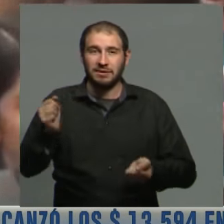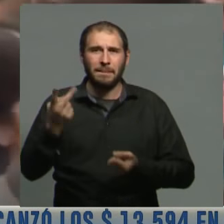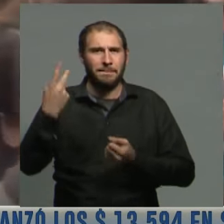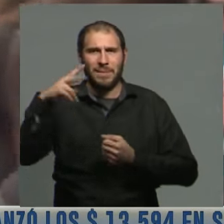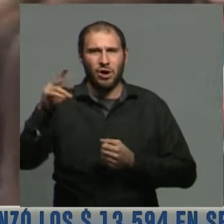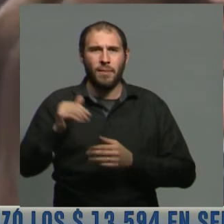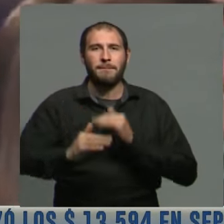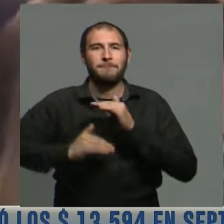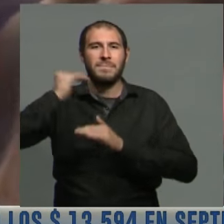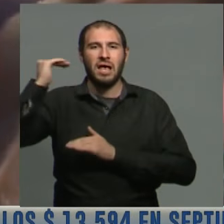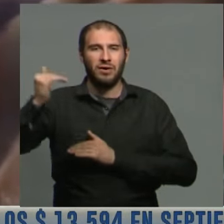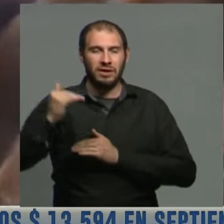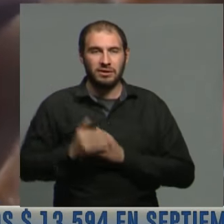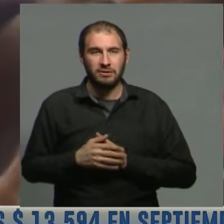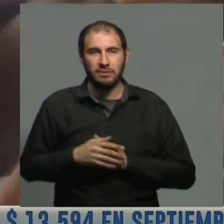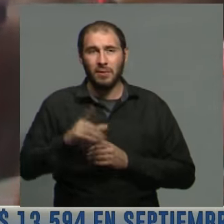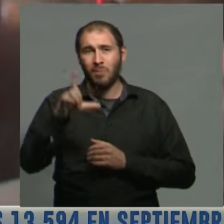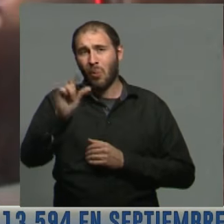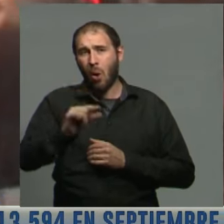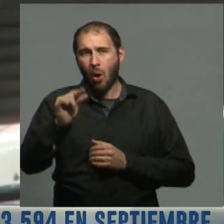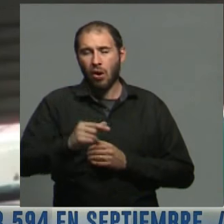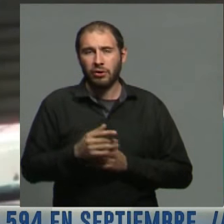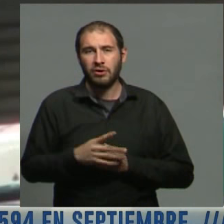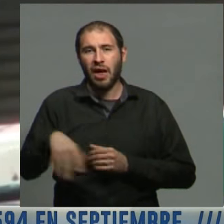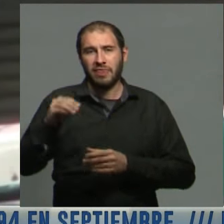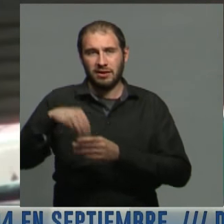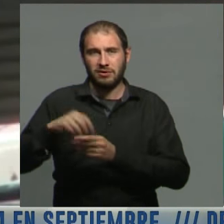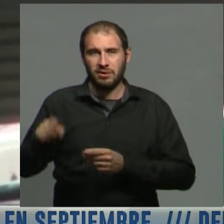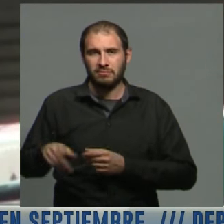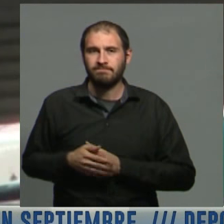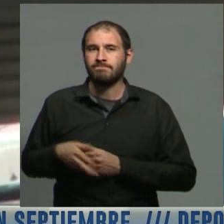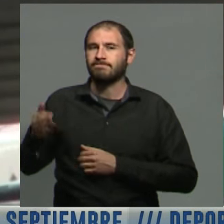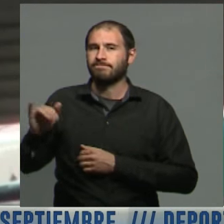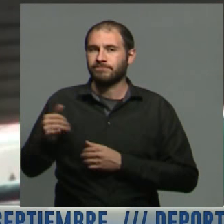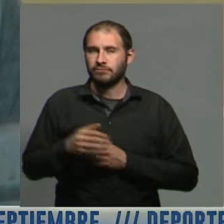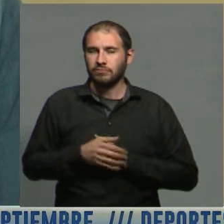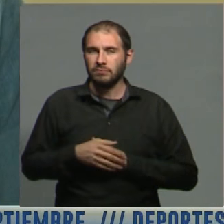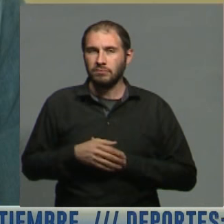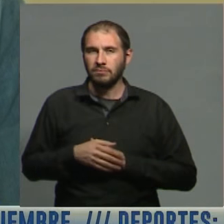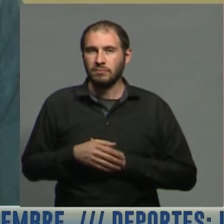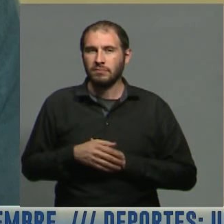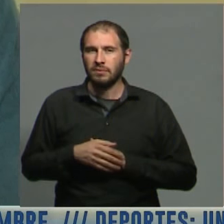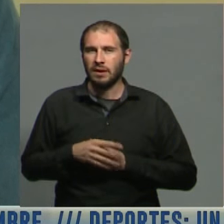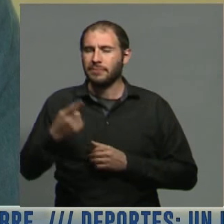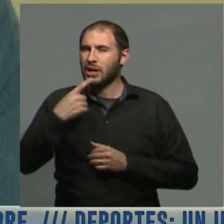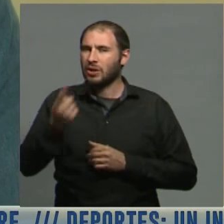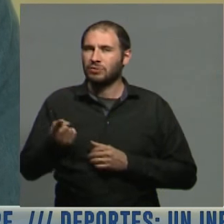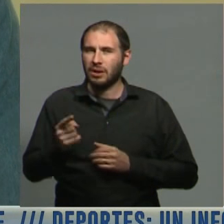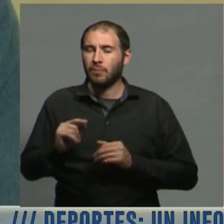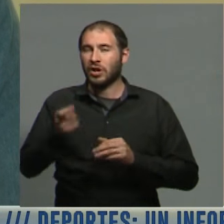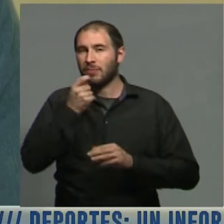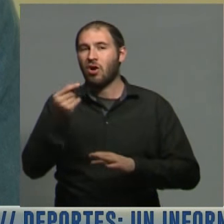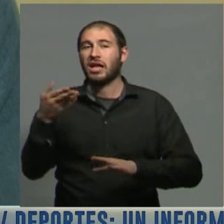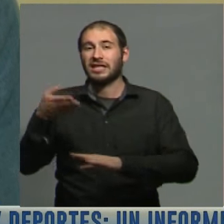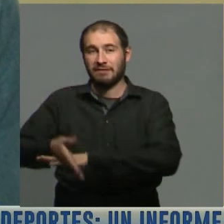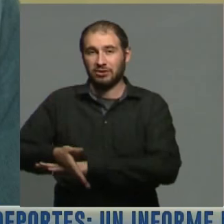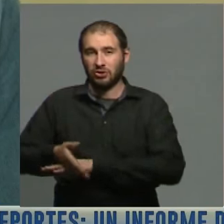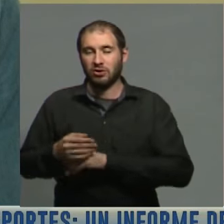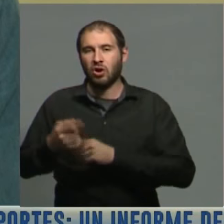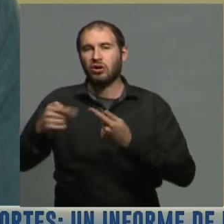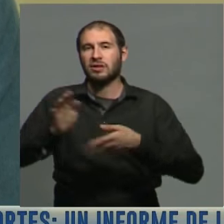las mayorías tan pequeñas que tienen. Claro. Neil, en la posible intervención, las